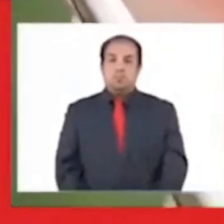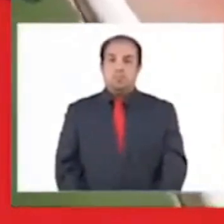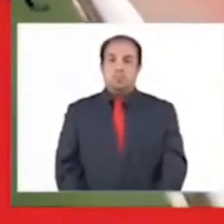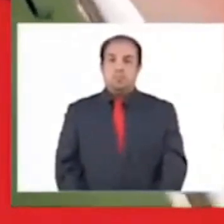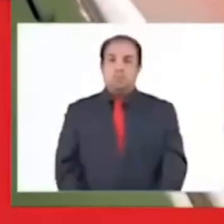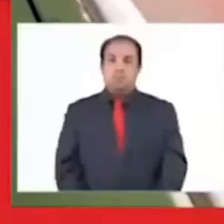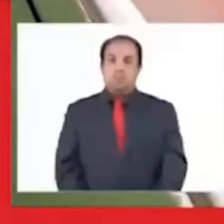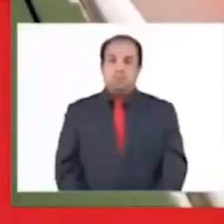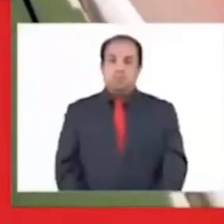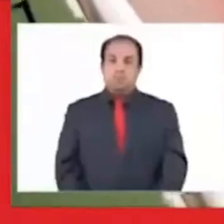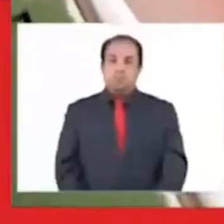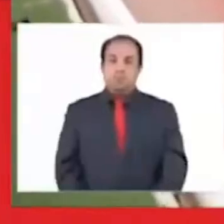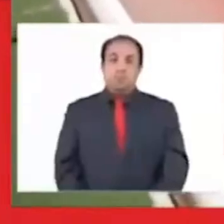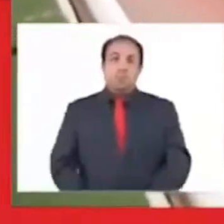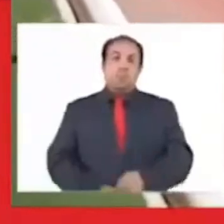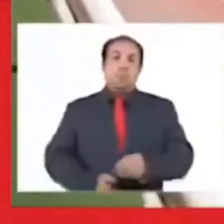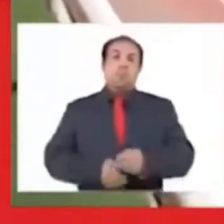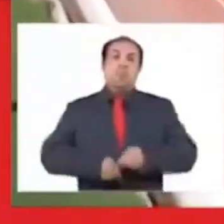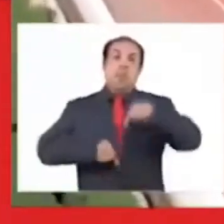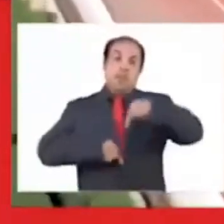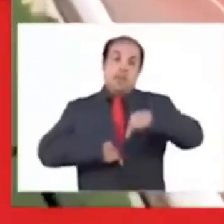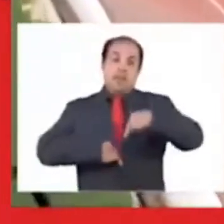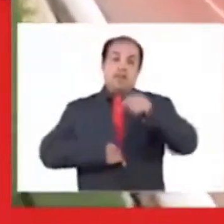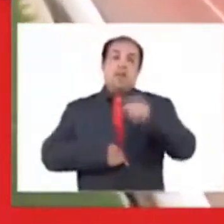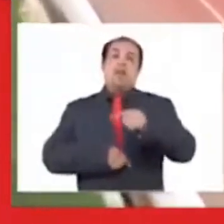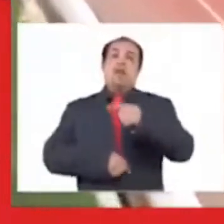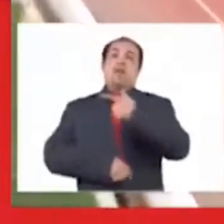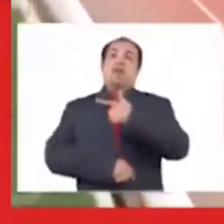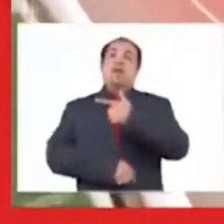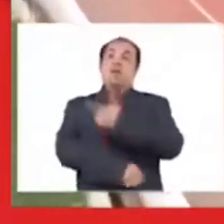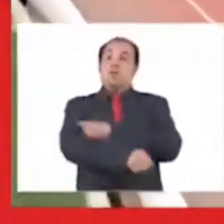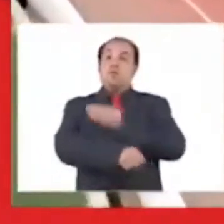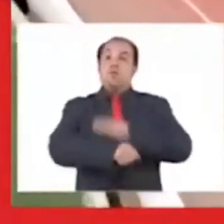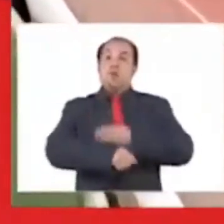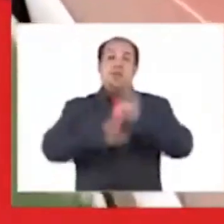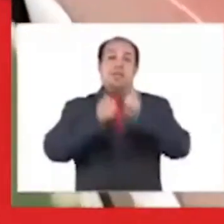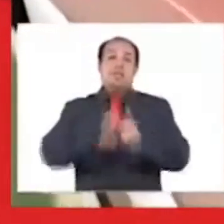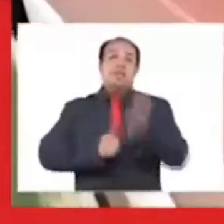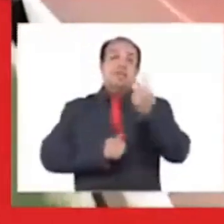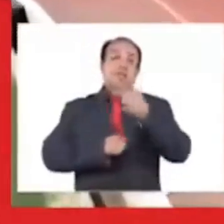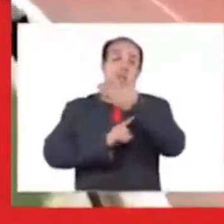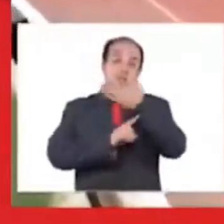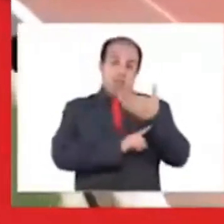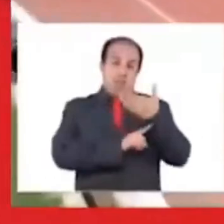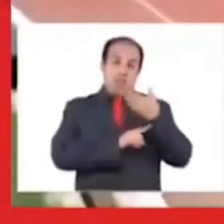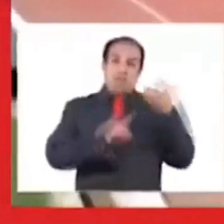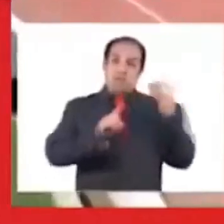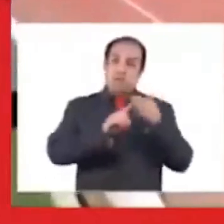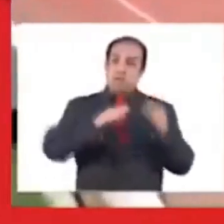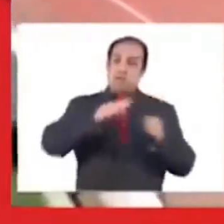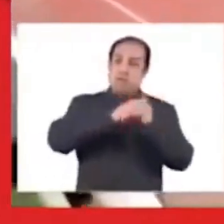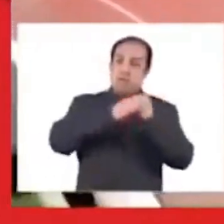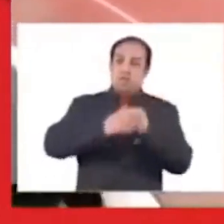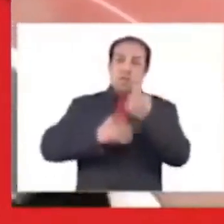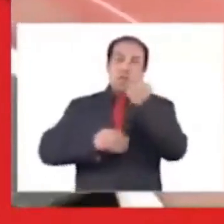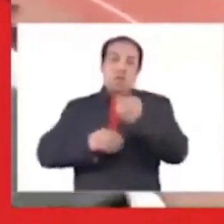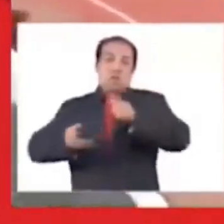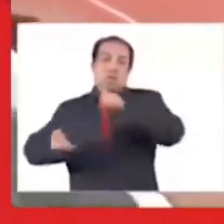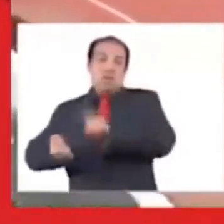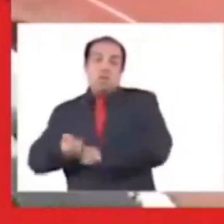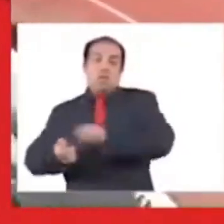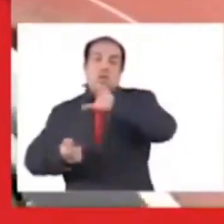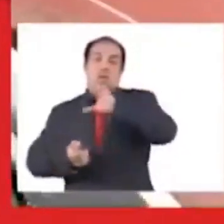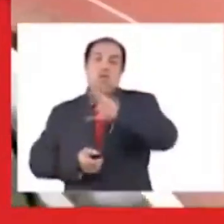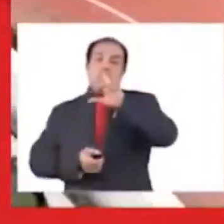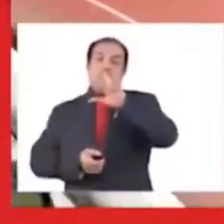Vamos a dejar dos ambulancias en la Gustavo Amadero para fortalecer, y una particularmente para Cuautepec, que es